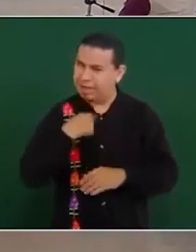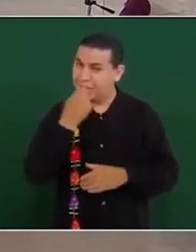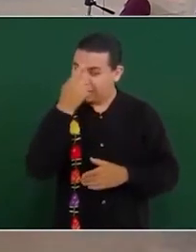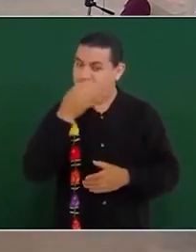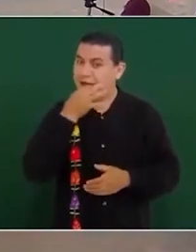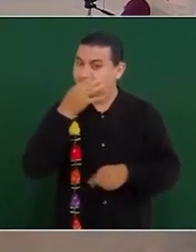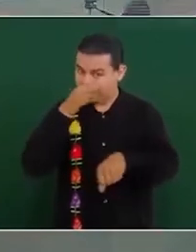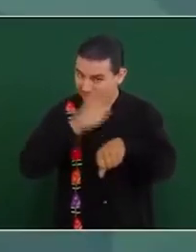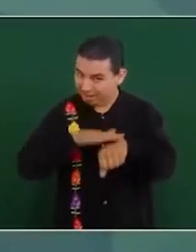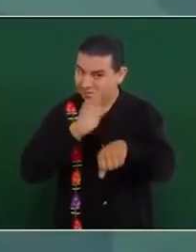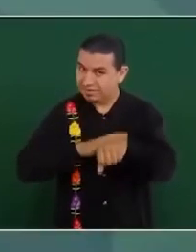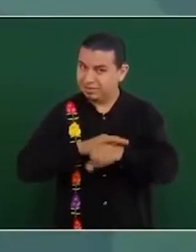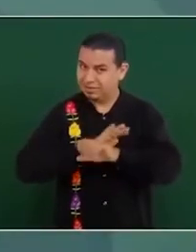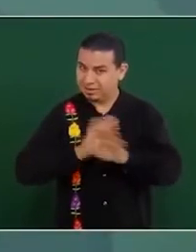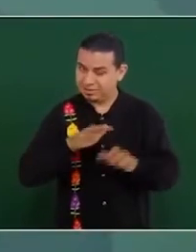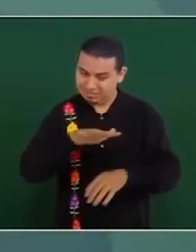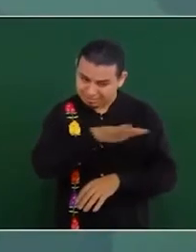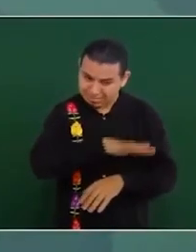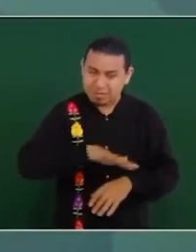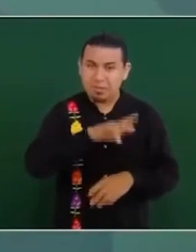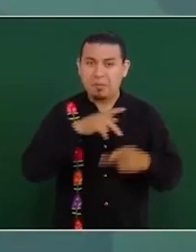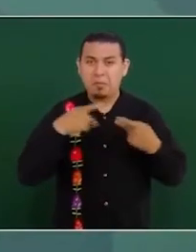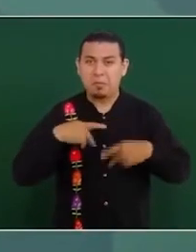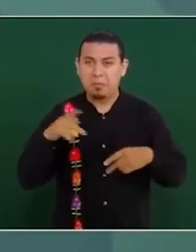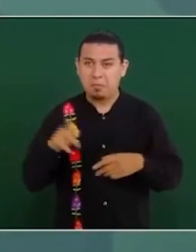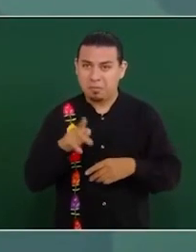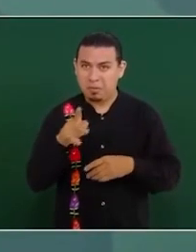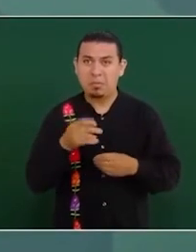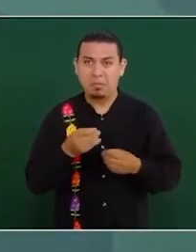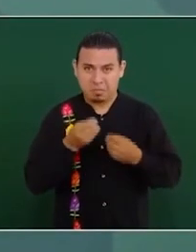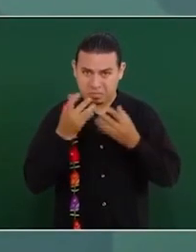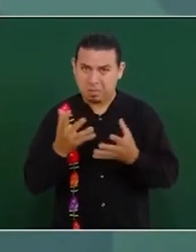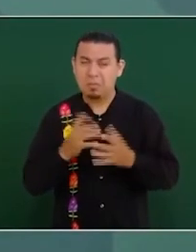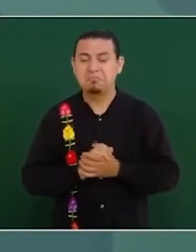pero sí voy a decirles qué